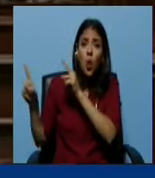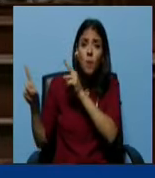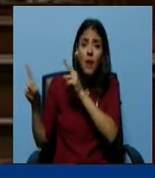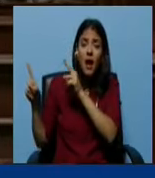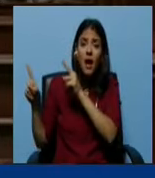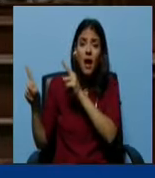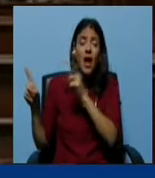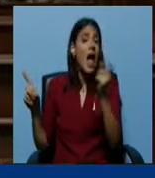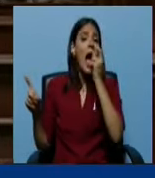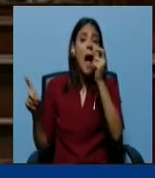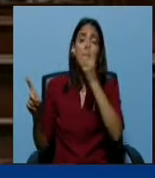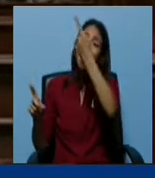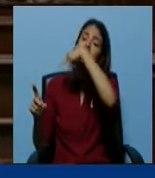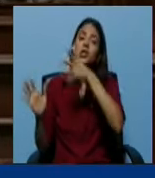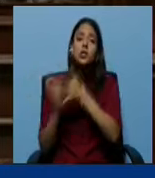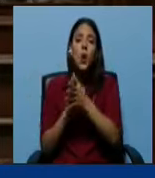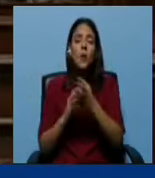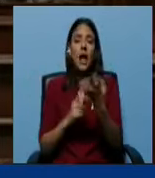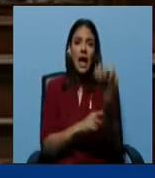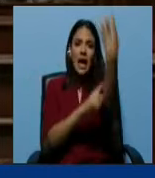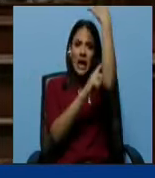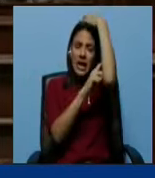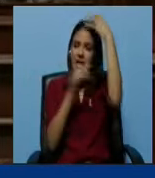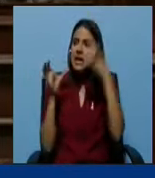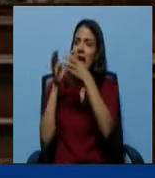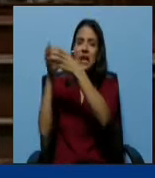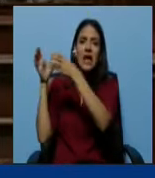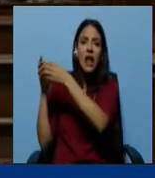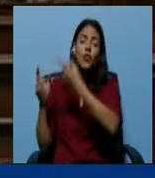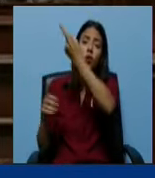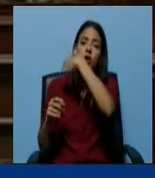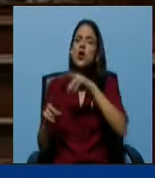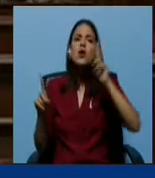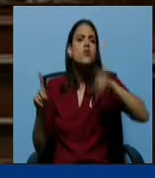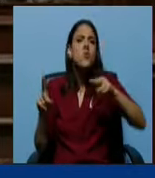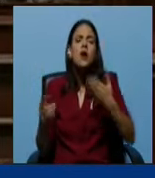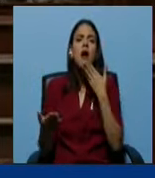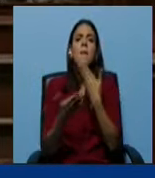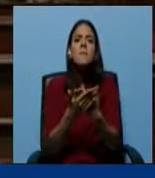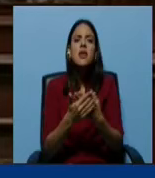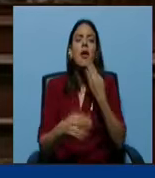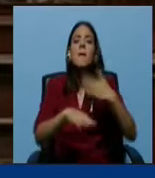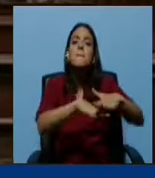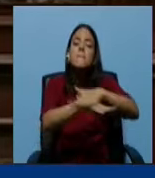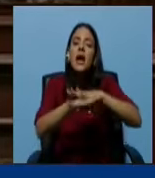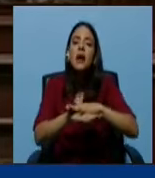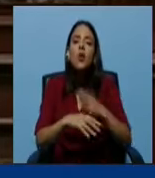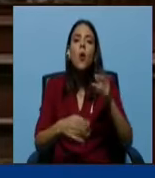ninguna de sus monarquías, ha pedido perdón por el genocidio cometido.